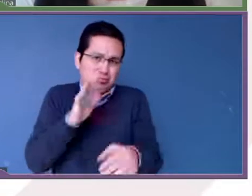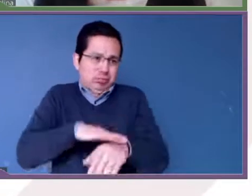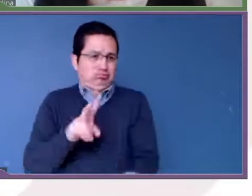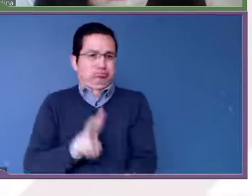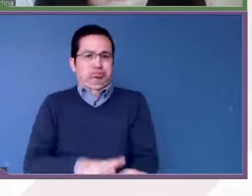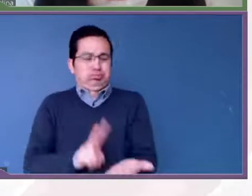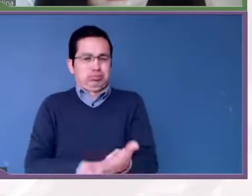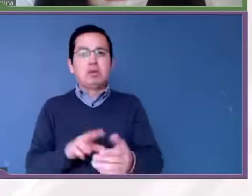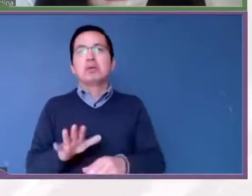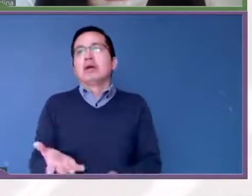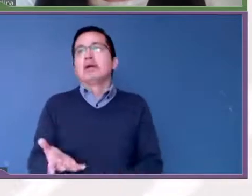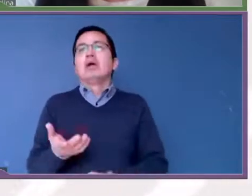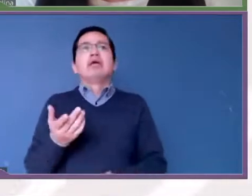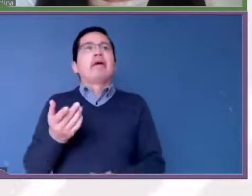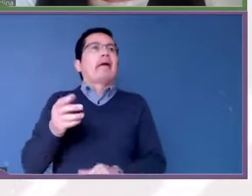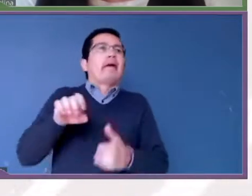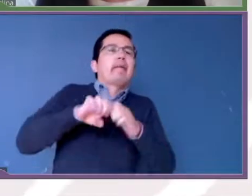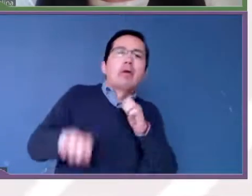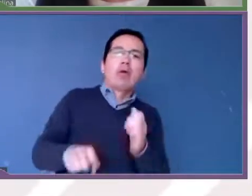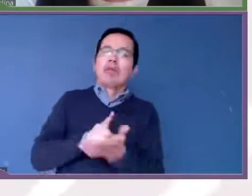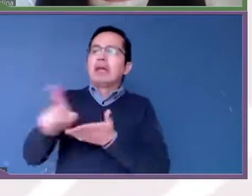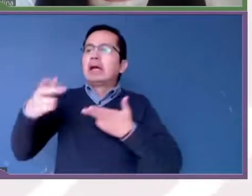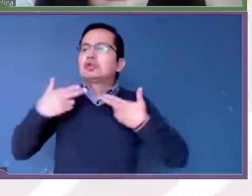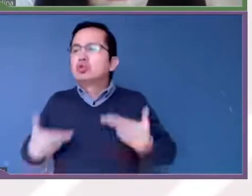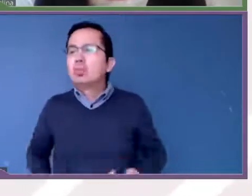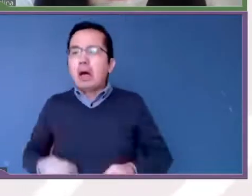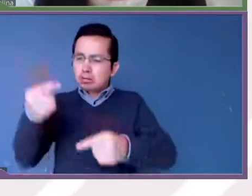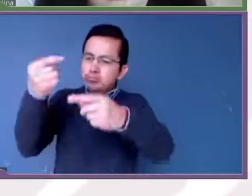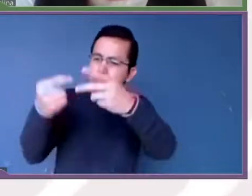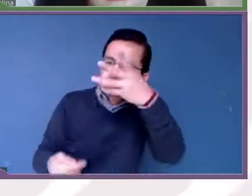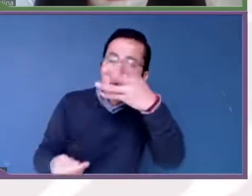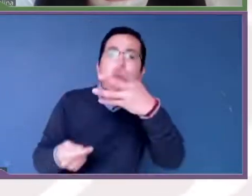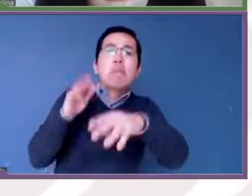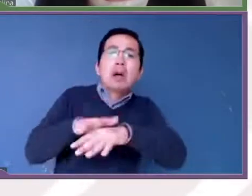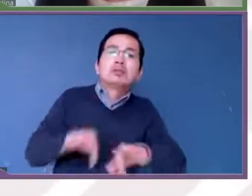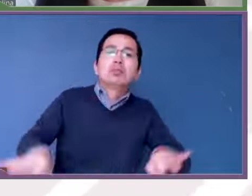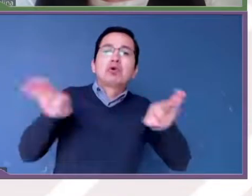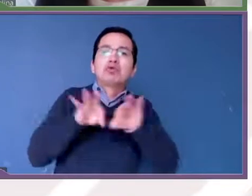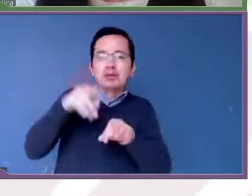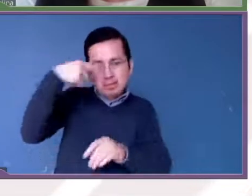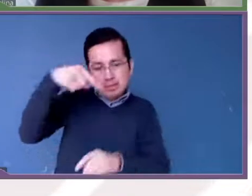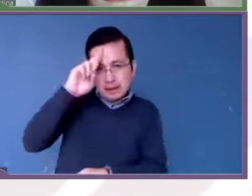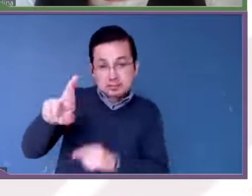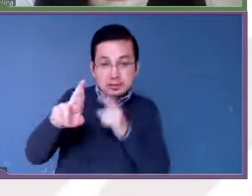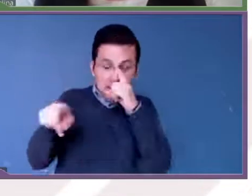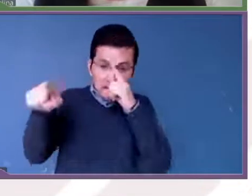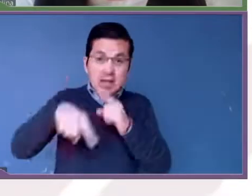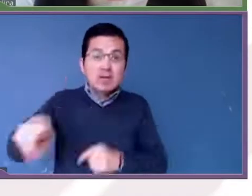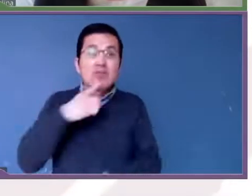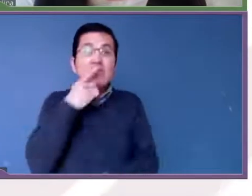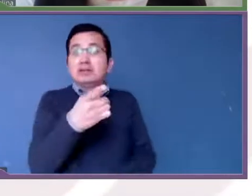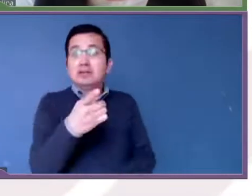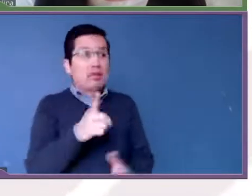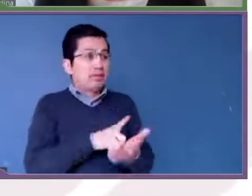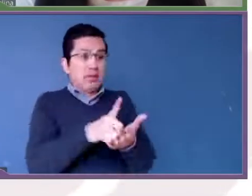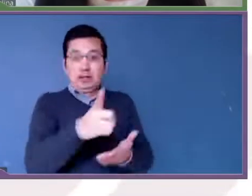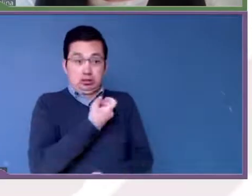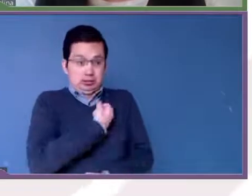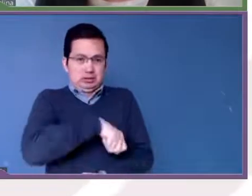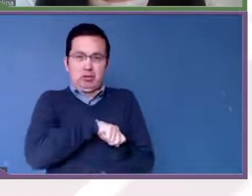se respetan los derechos humanos. Entonces, me parece esa una perspectiva muy interesante que justo me gustaría saber si tú,